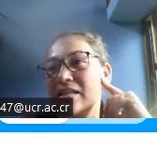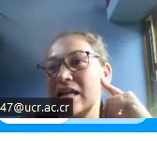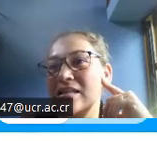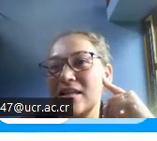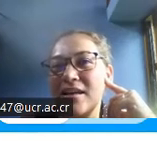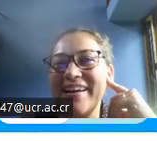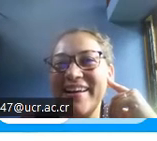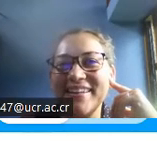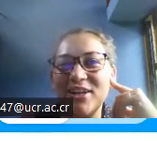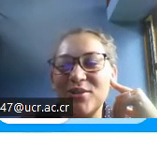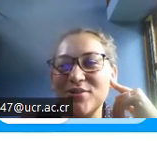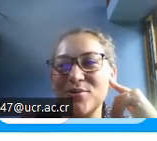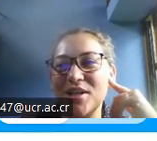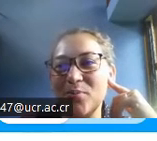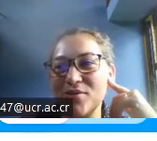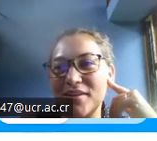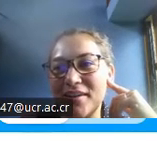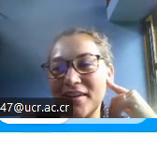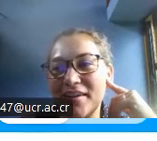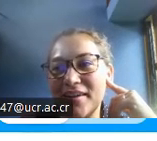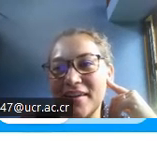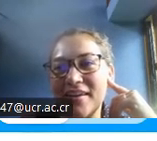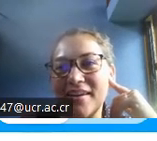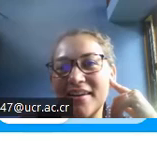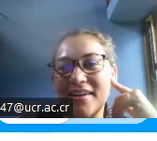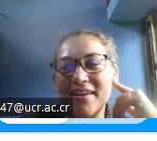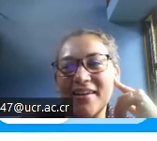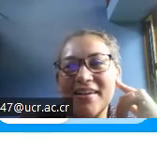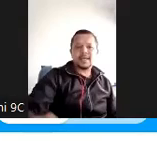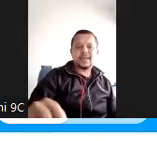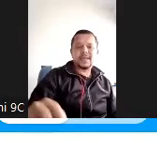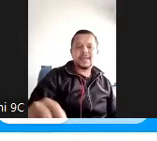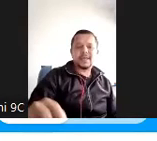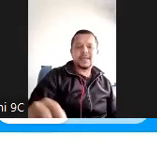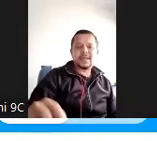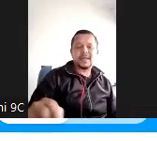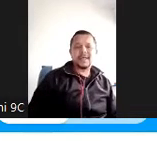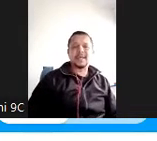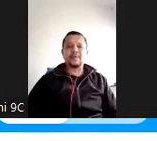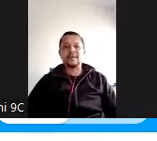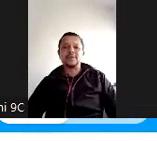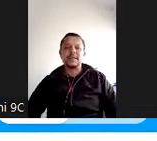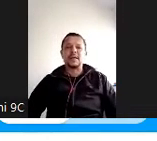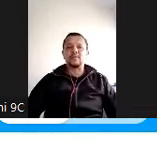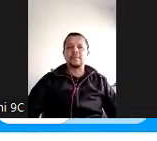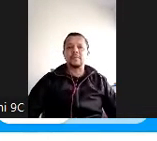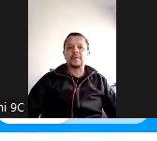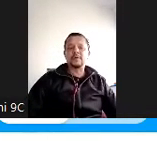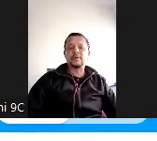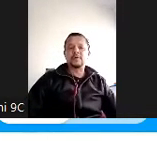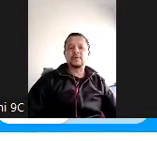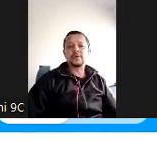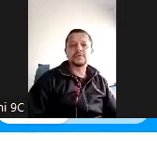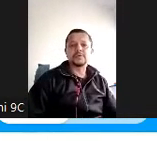Te silenciaste, ya no te escuchamos. Que la población tenga un